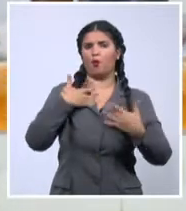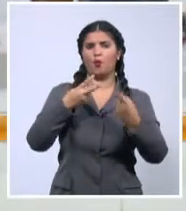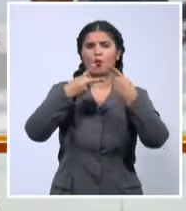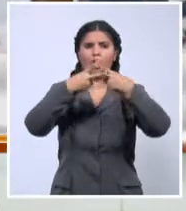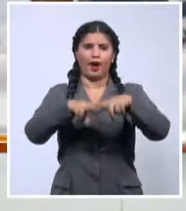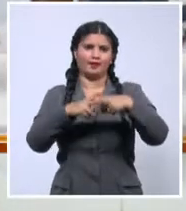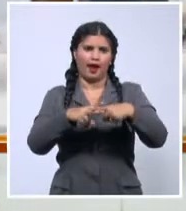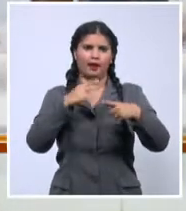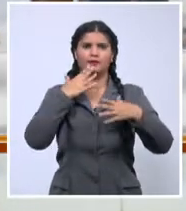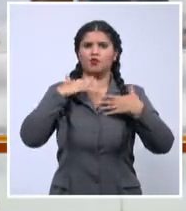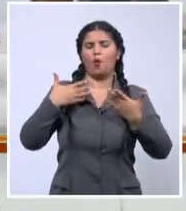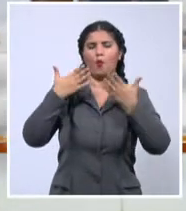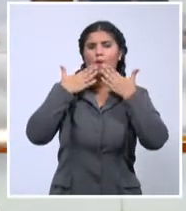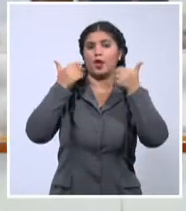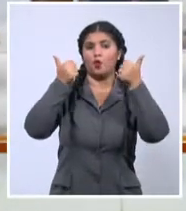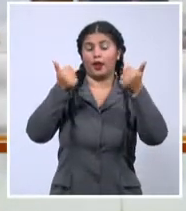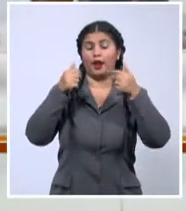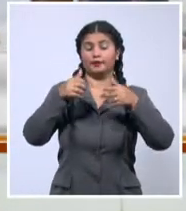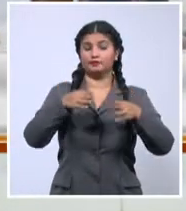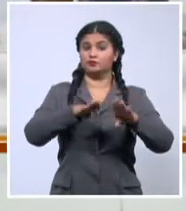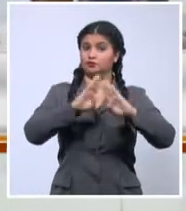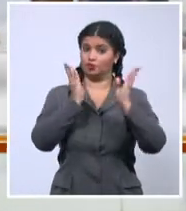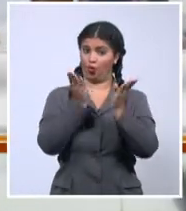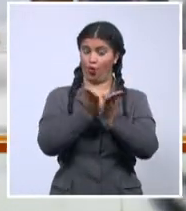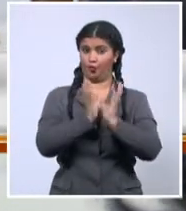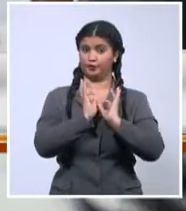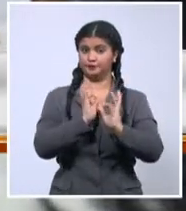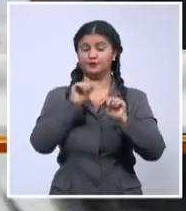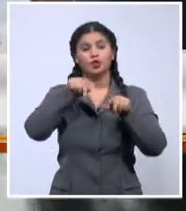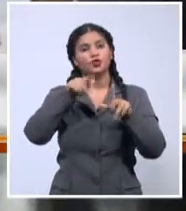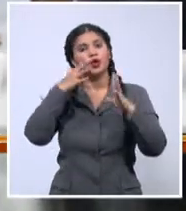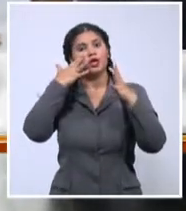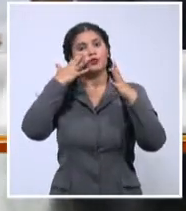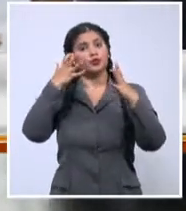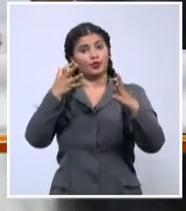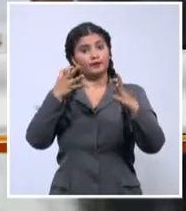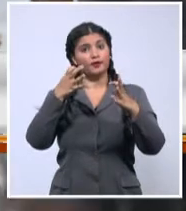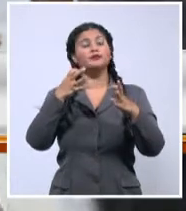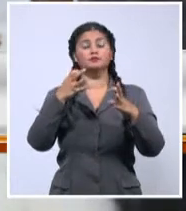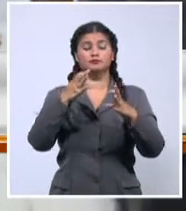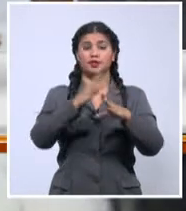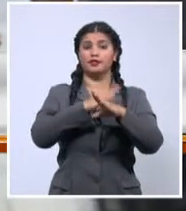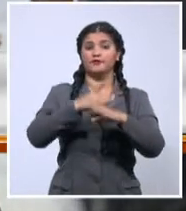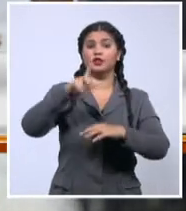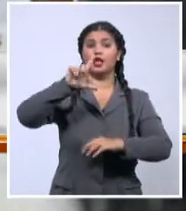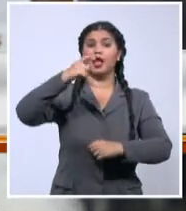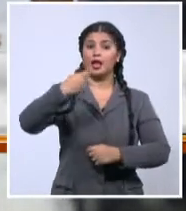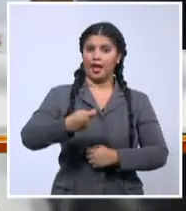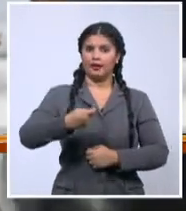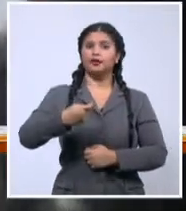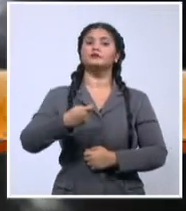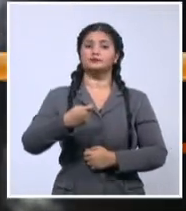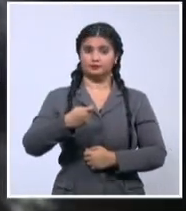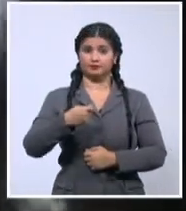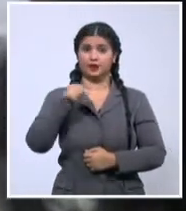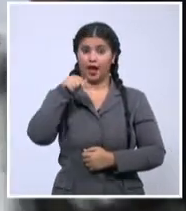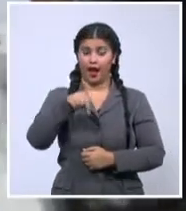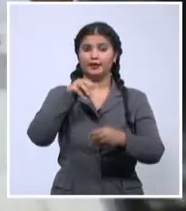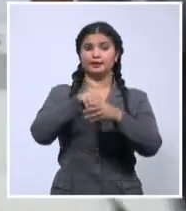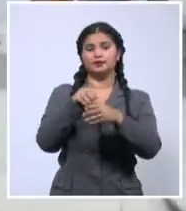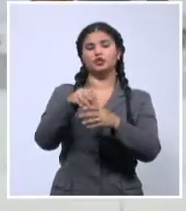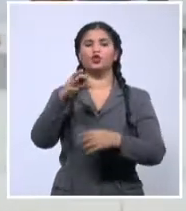en lo administrativo para garantizar una mayor articulación entre ambos, entre el municipio y la